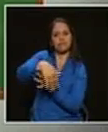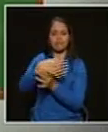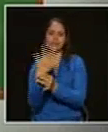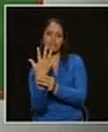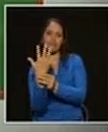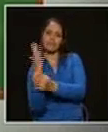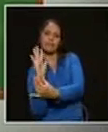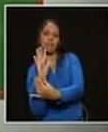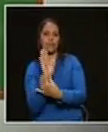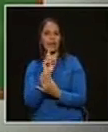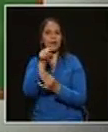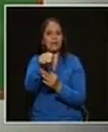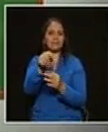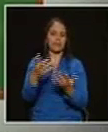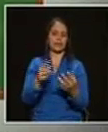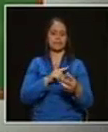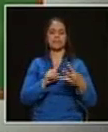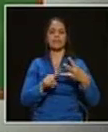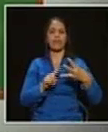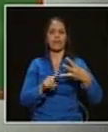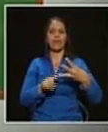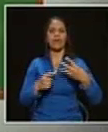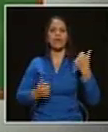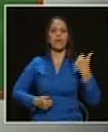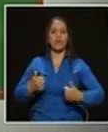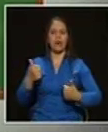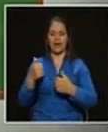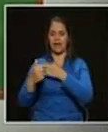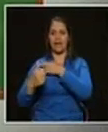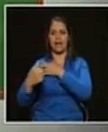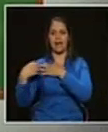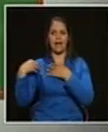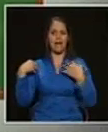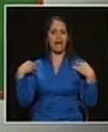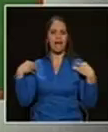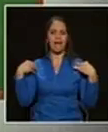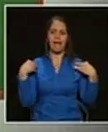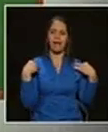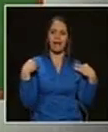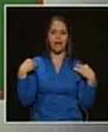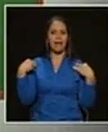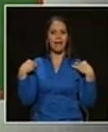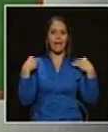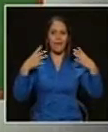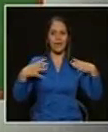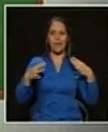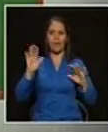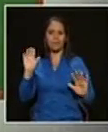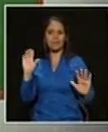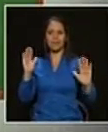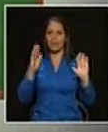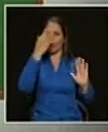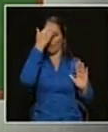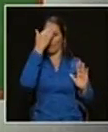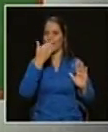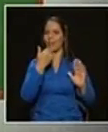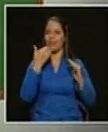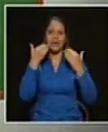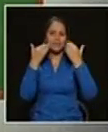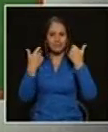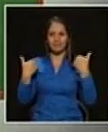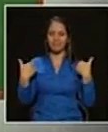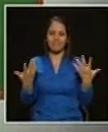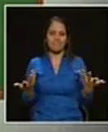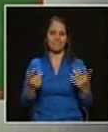hacia el signante. 3. Lugar de articulación, lugar del cuerpo donde se realiza el signo, boca, frente, pecho u